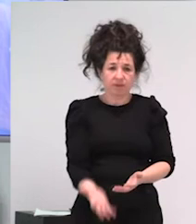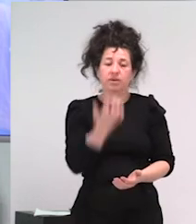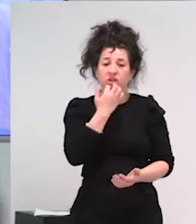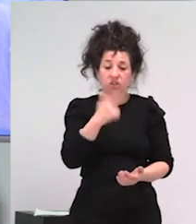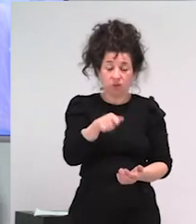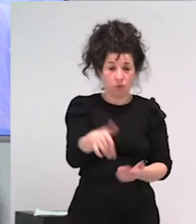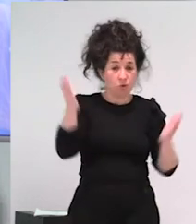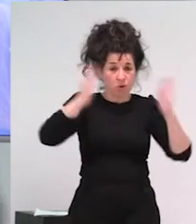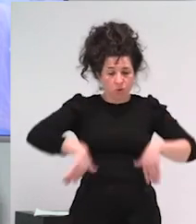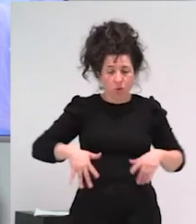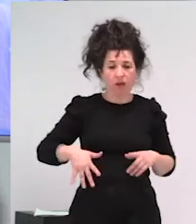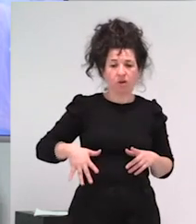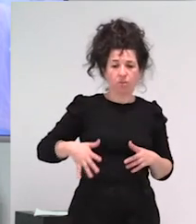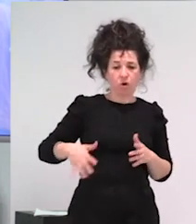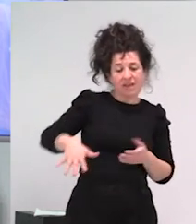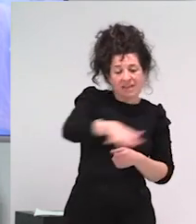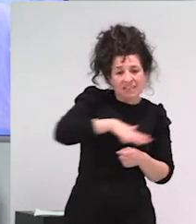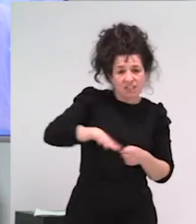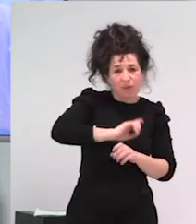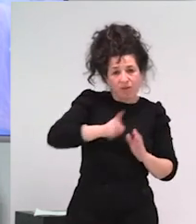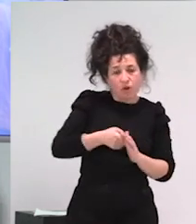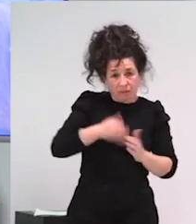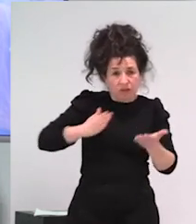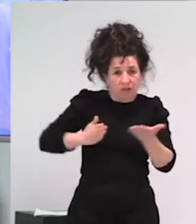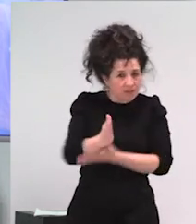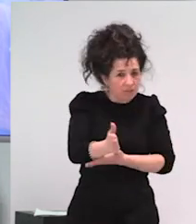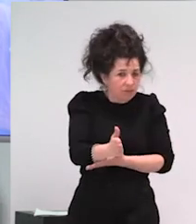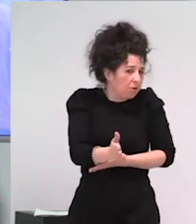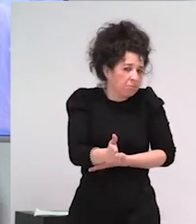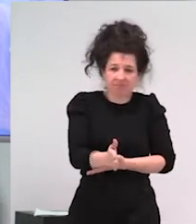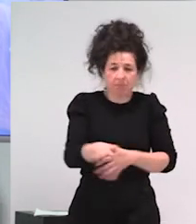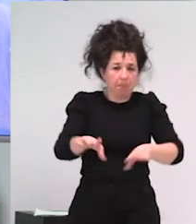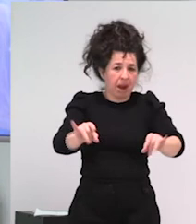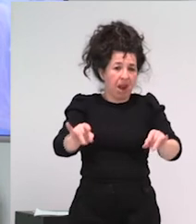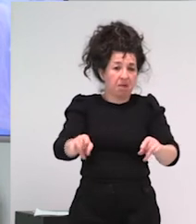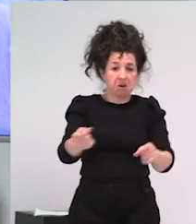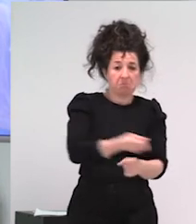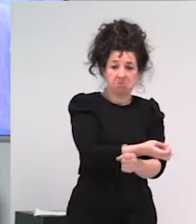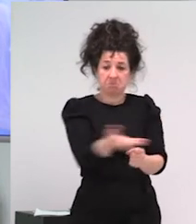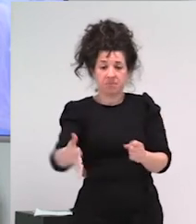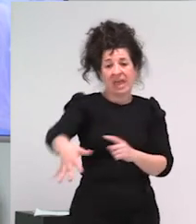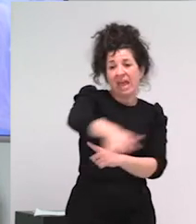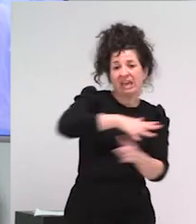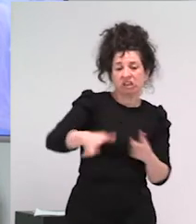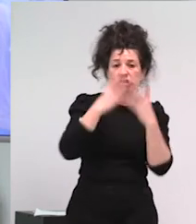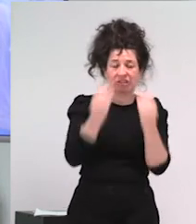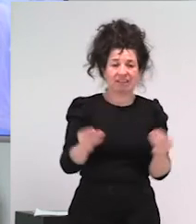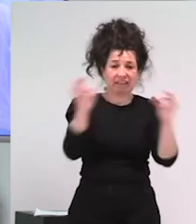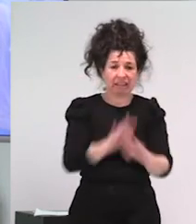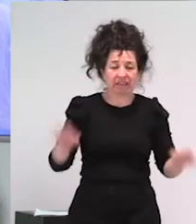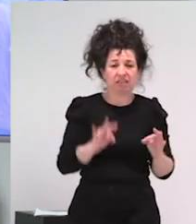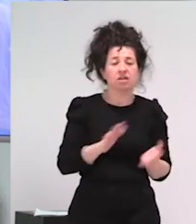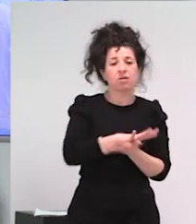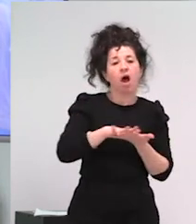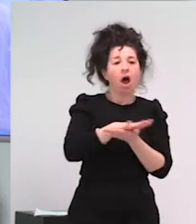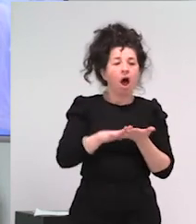un espacio concreto de intervención, estarás hablando y predicando en el desierto. Nadie te entenderá y estarás hablando de dinámicas globales que no se